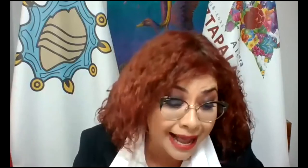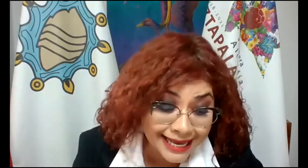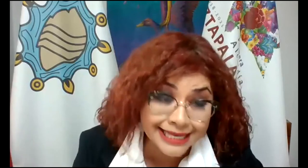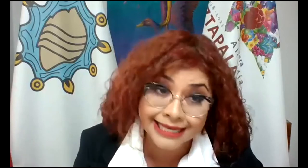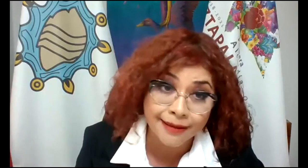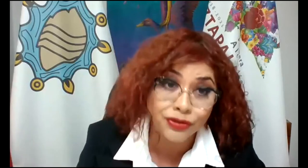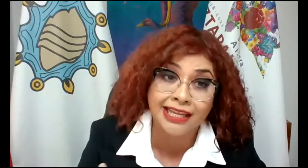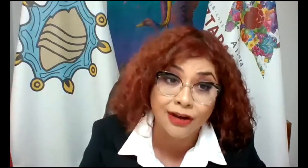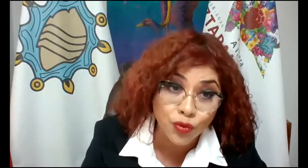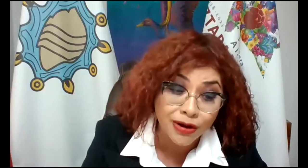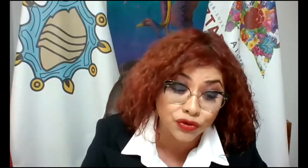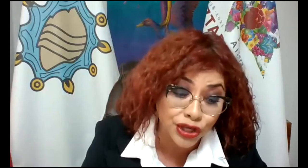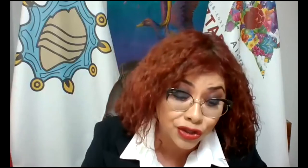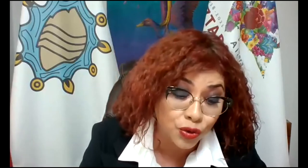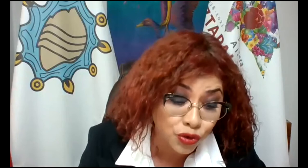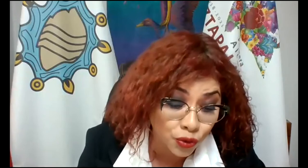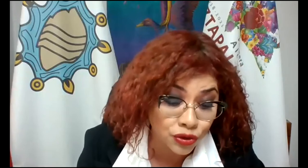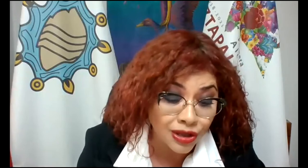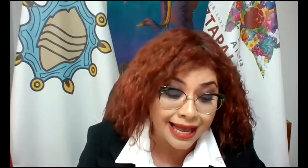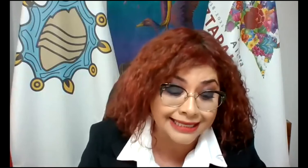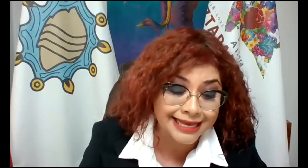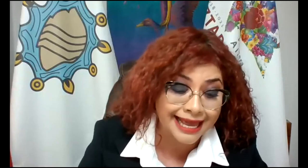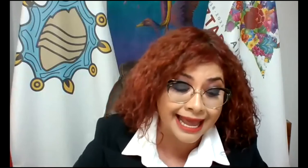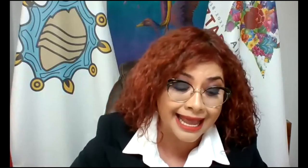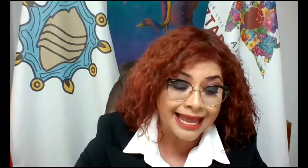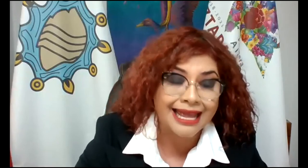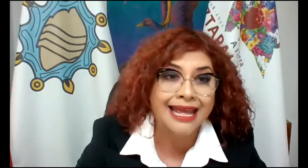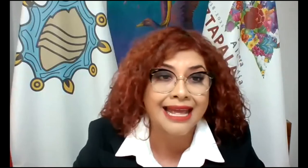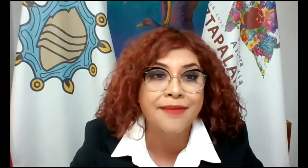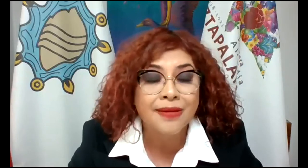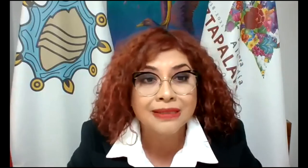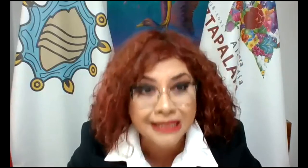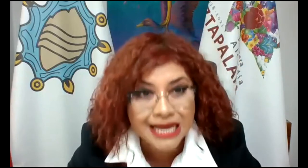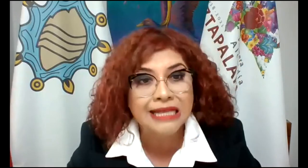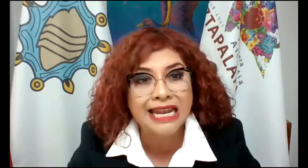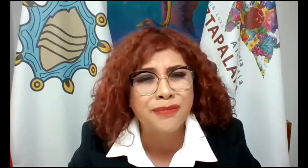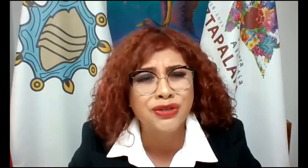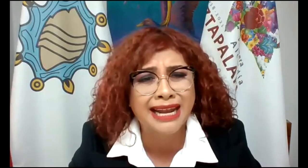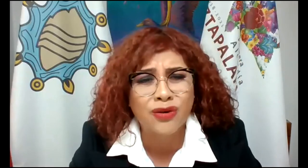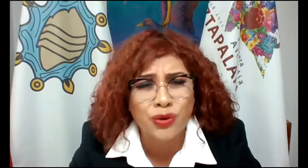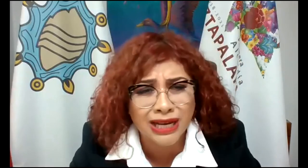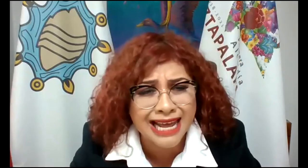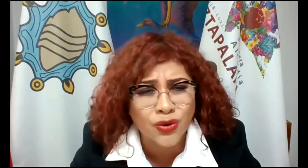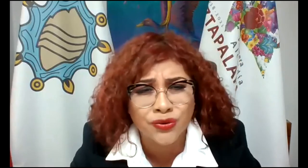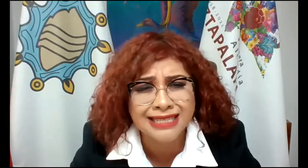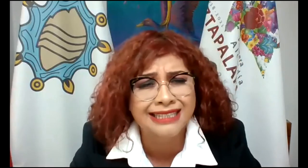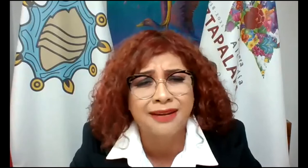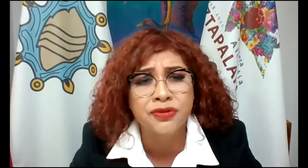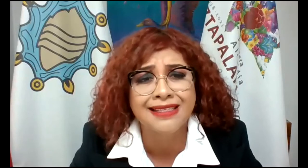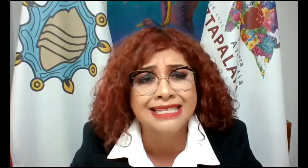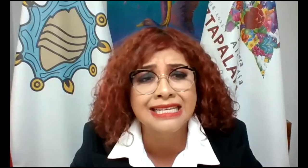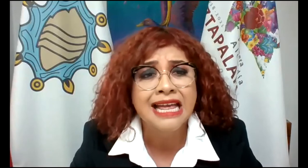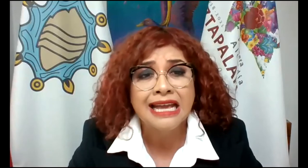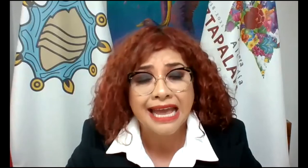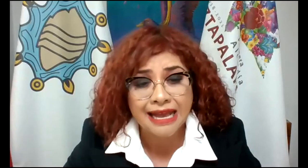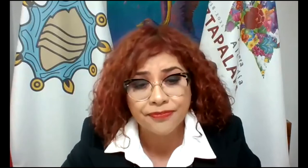en el país estamos en el número 102. Así que sí, tenemos que reconocer las cosas y tenemos